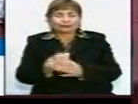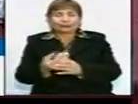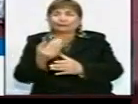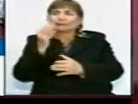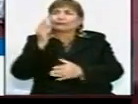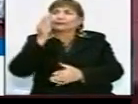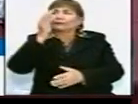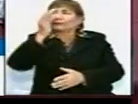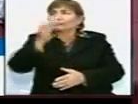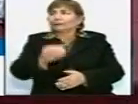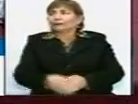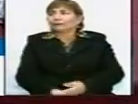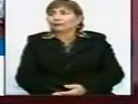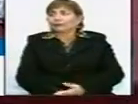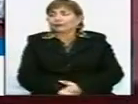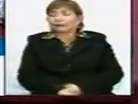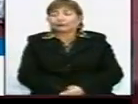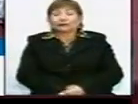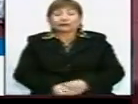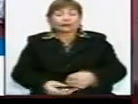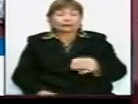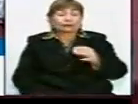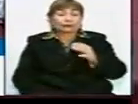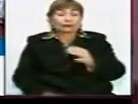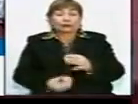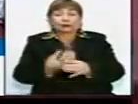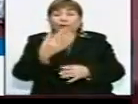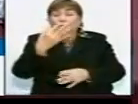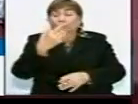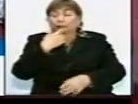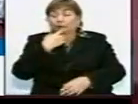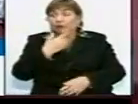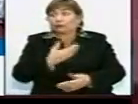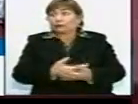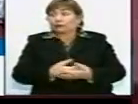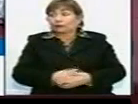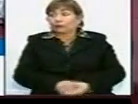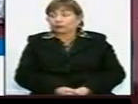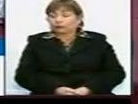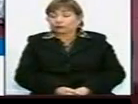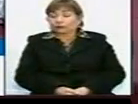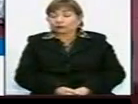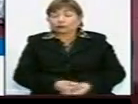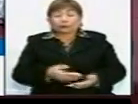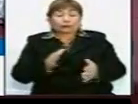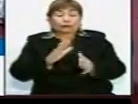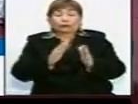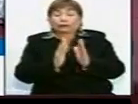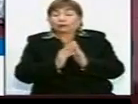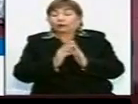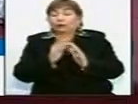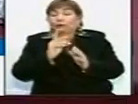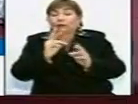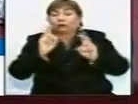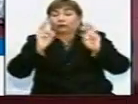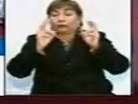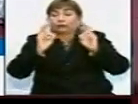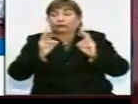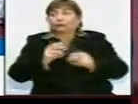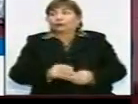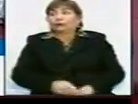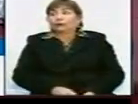prosperidad lo del volcán es un tema diferente mover tres mil personas de su casa no es un tema fácil